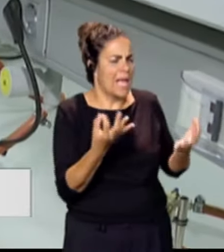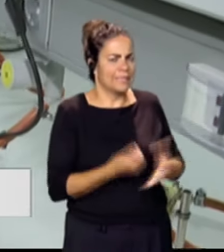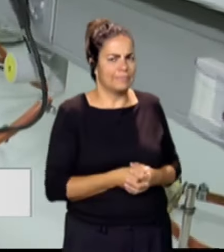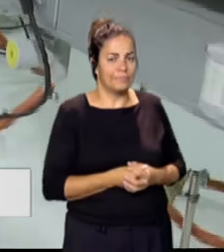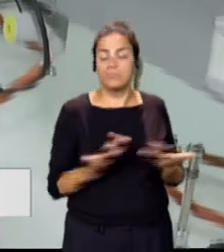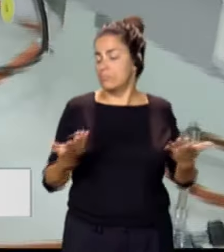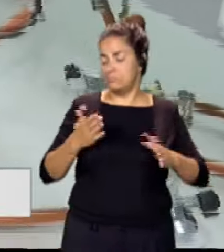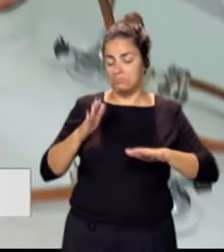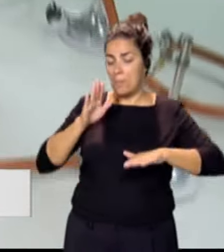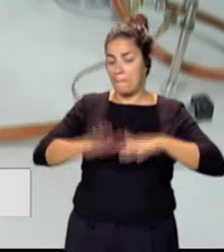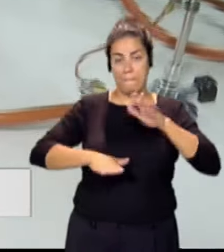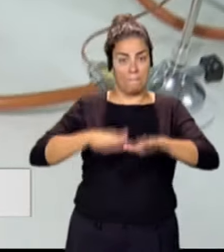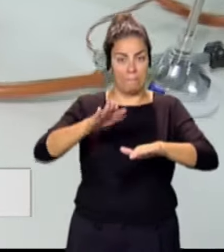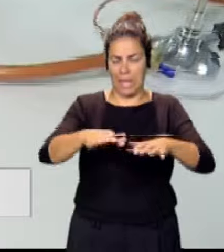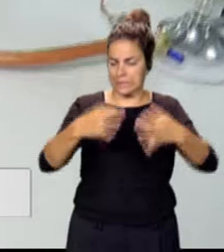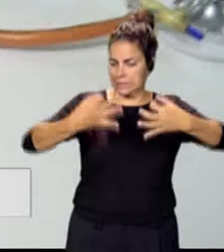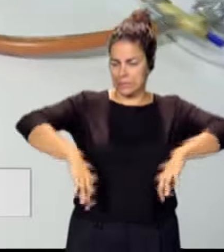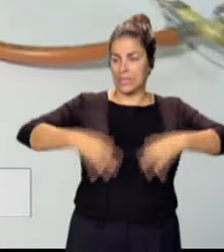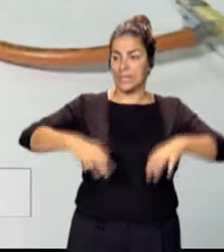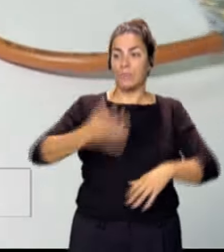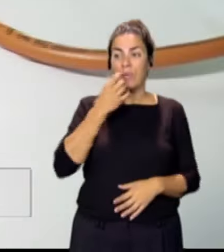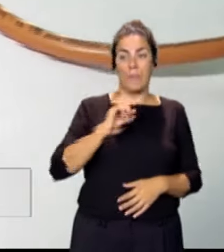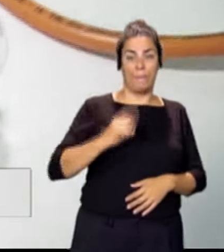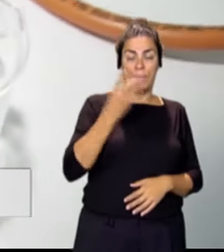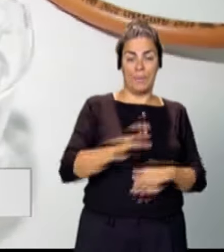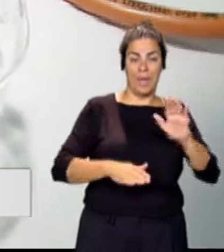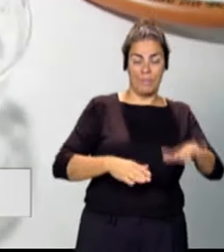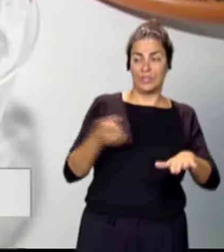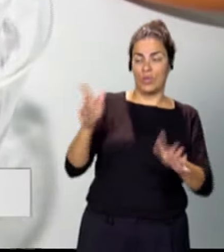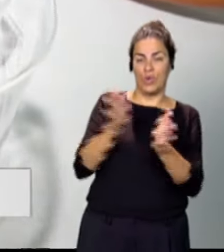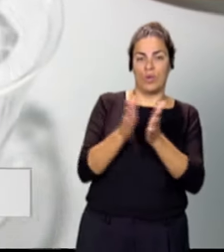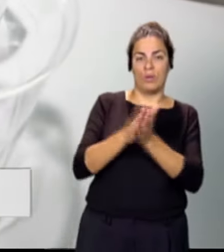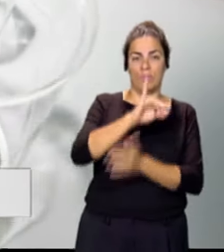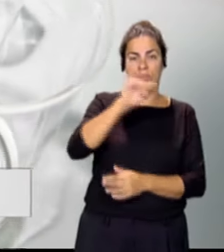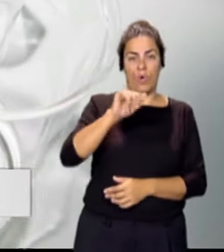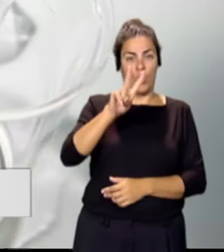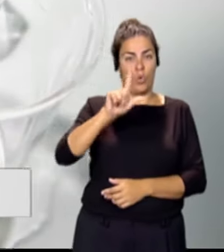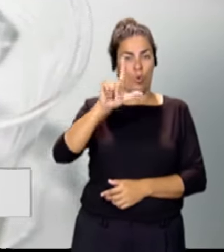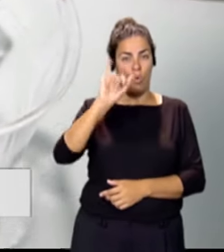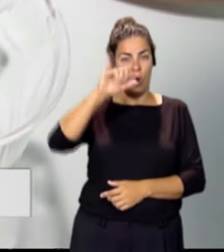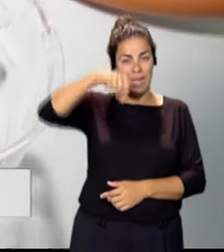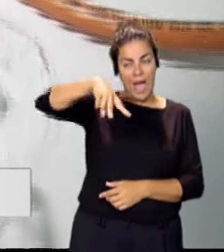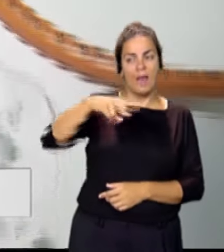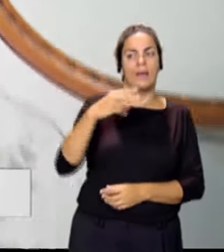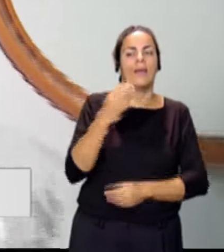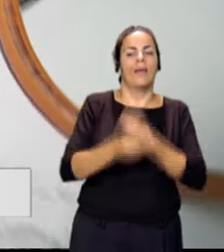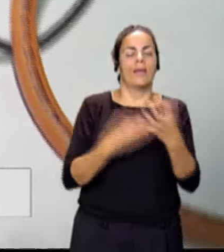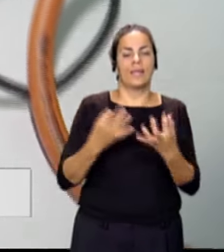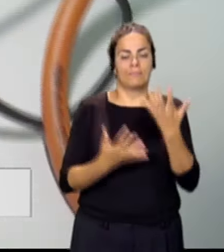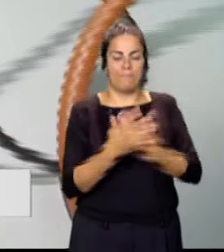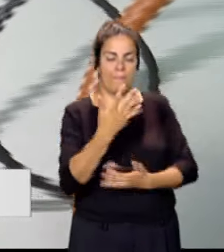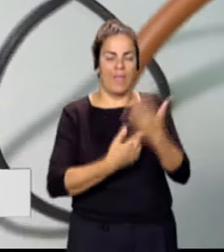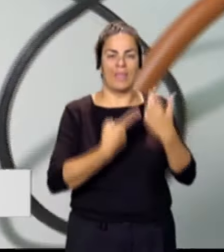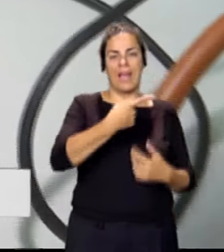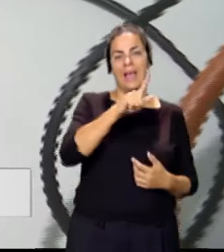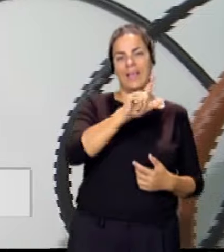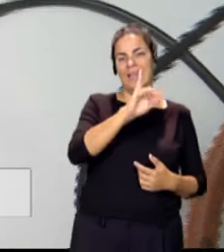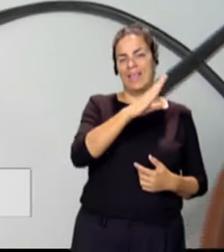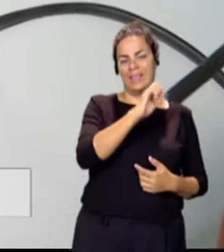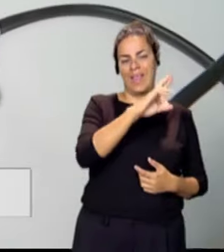pasos son muy sencillitos por este en este primer paso tenemos a Julián que Está realizando una mezcla de glicerina